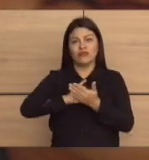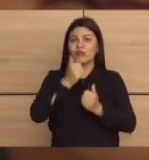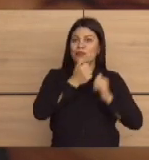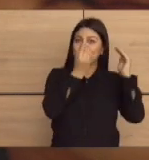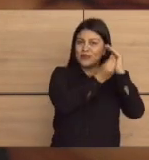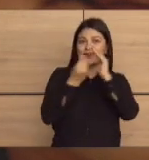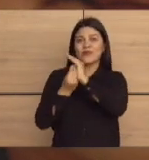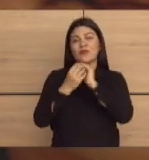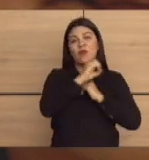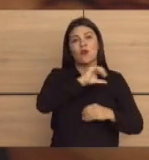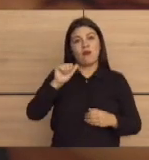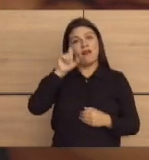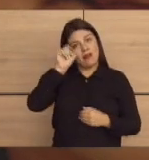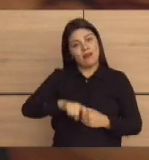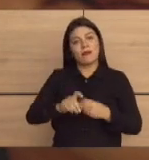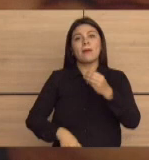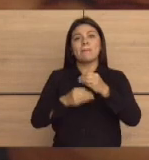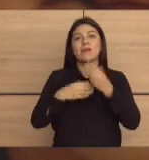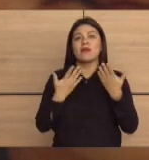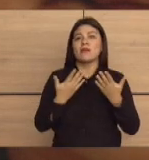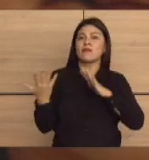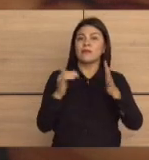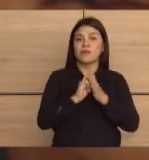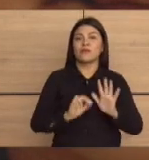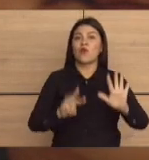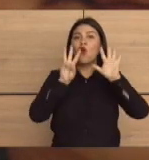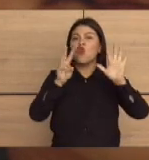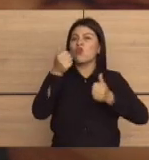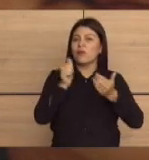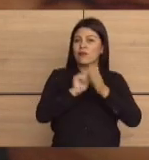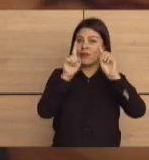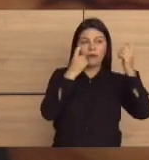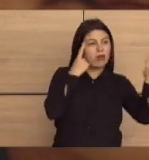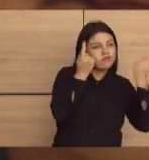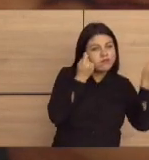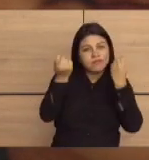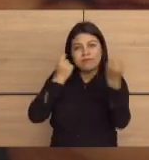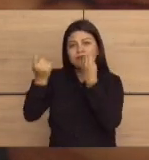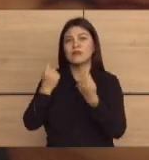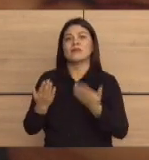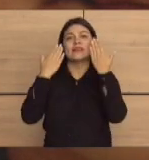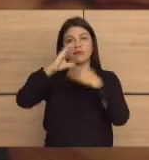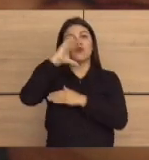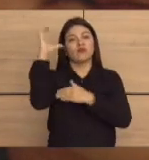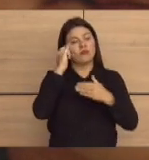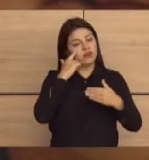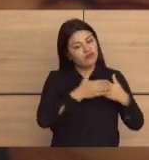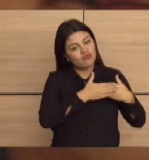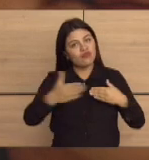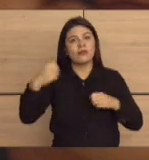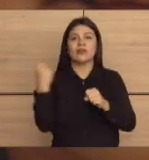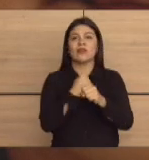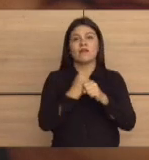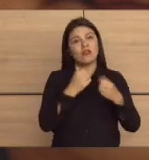se había cumplido y cómo en torno a 8 áreas estratégicas el país reflexionaría, trabajaría y articularía